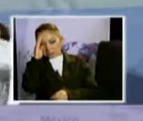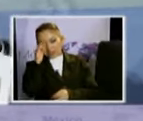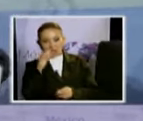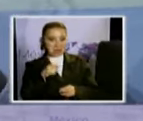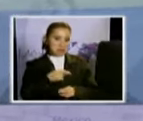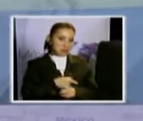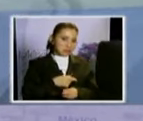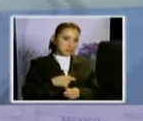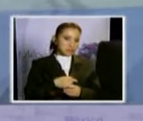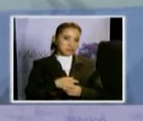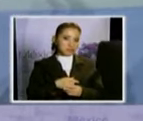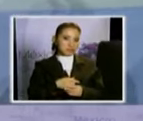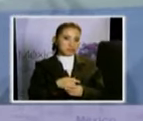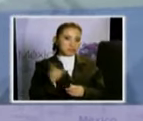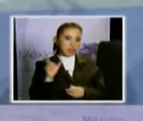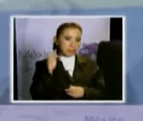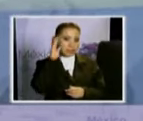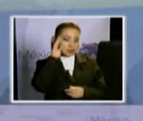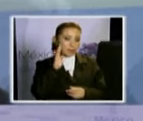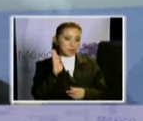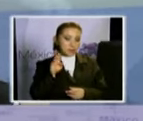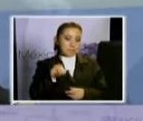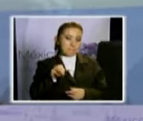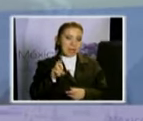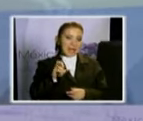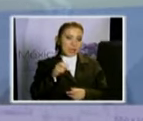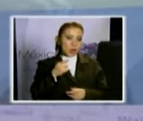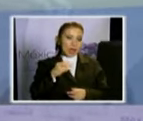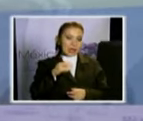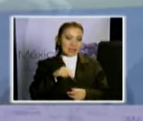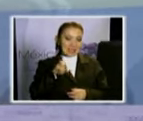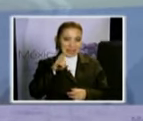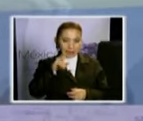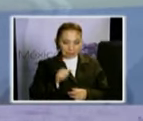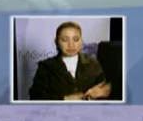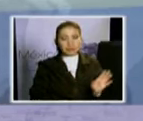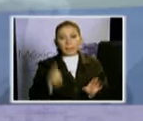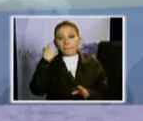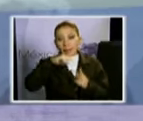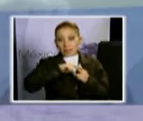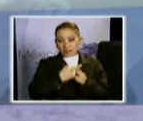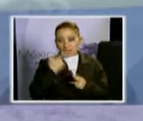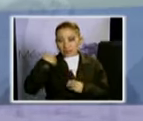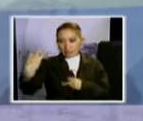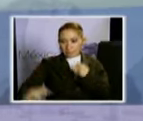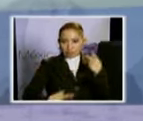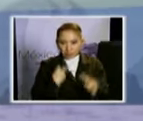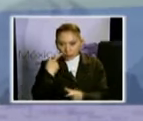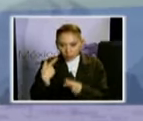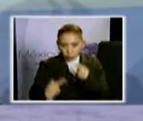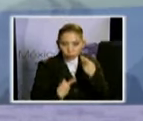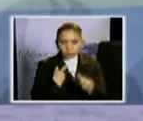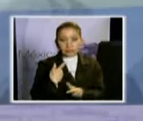pensaríamos cuando pensamos en marihuanera. Para comenzar la ronda de las preguntas,